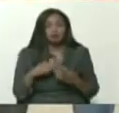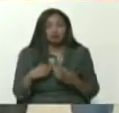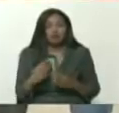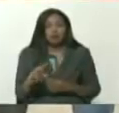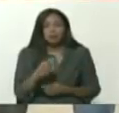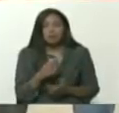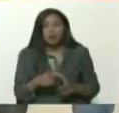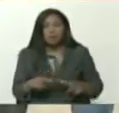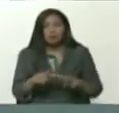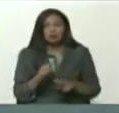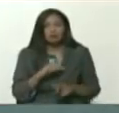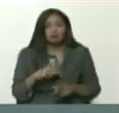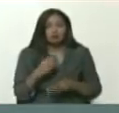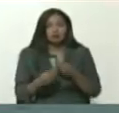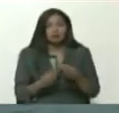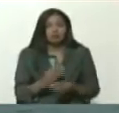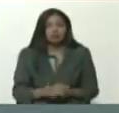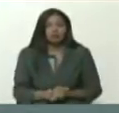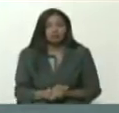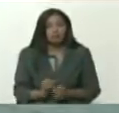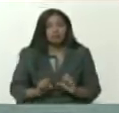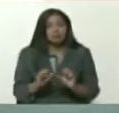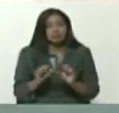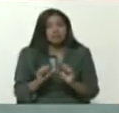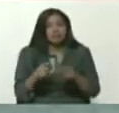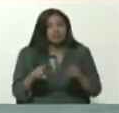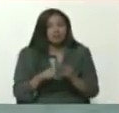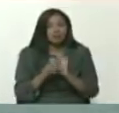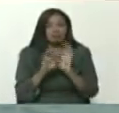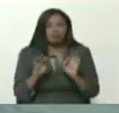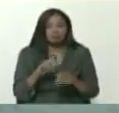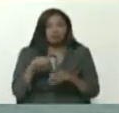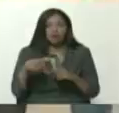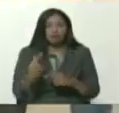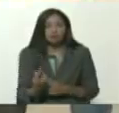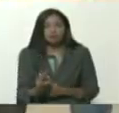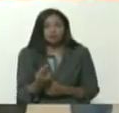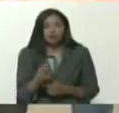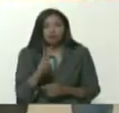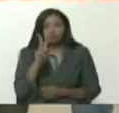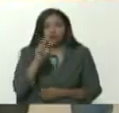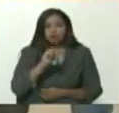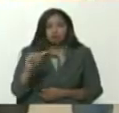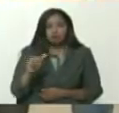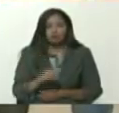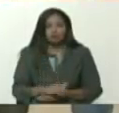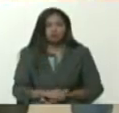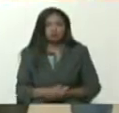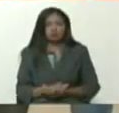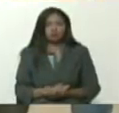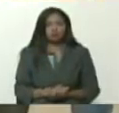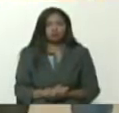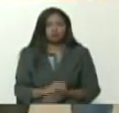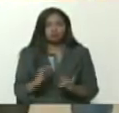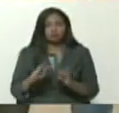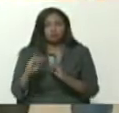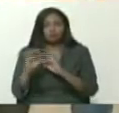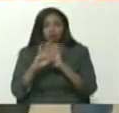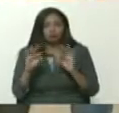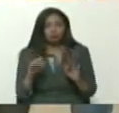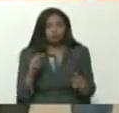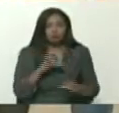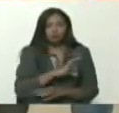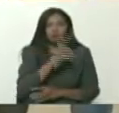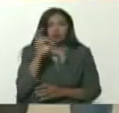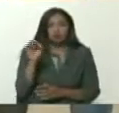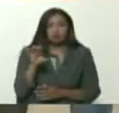primera parte. Esto va a seguir siendo así durante las próximas dos semanas, haciendo este tipo de operación en el oriente